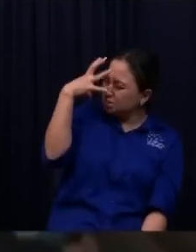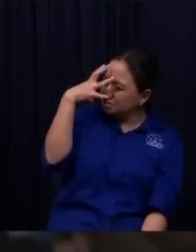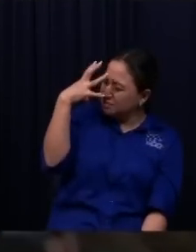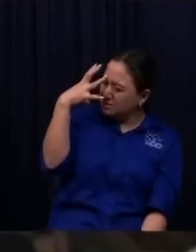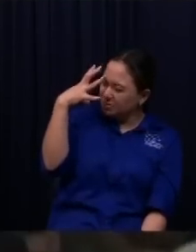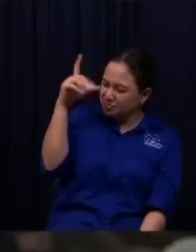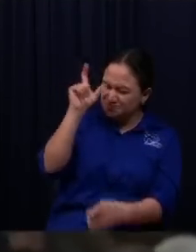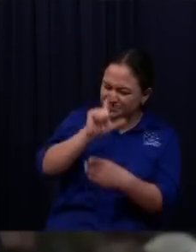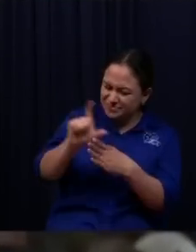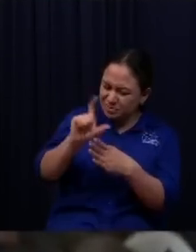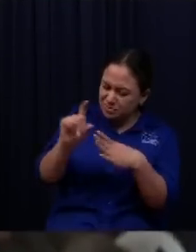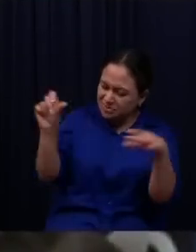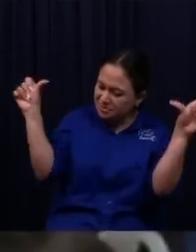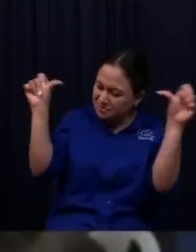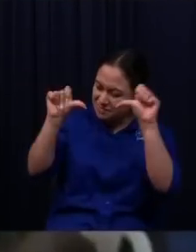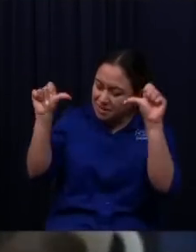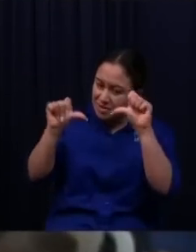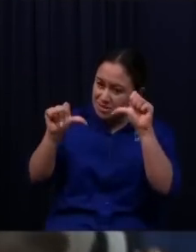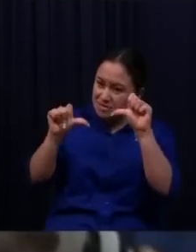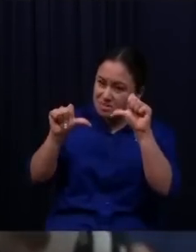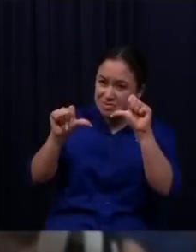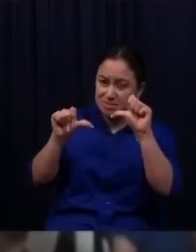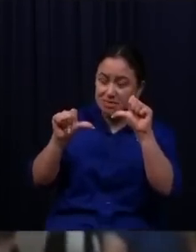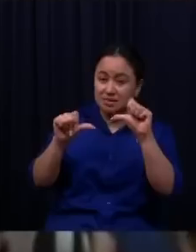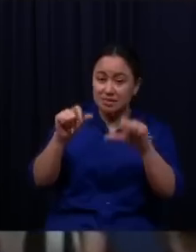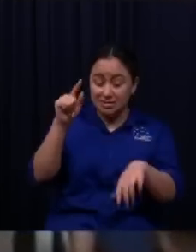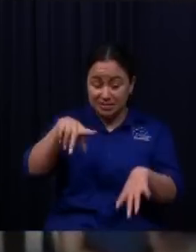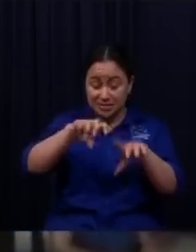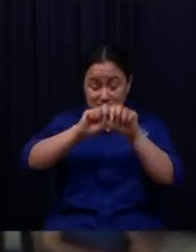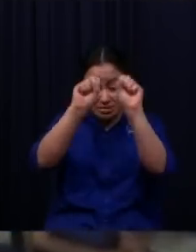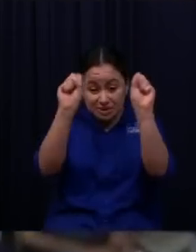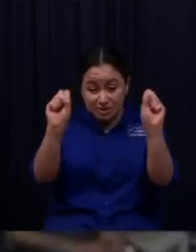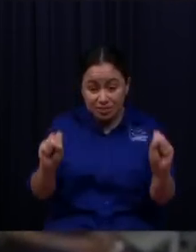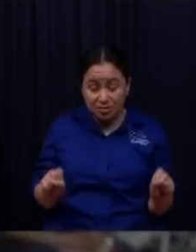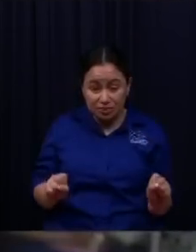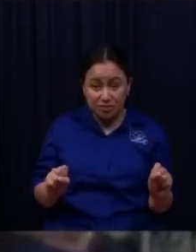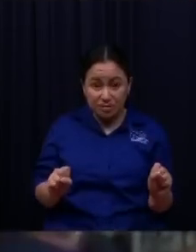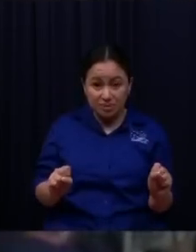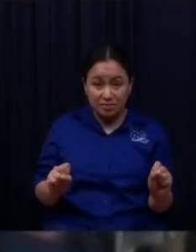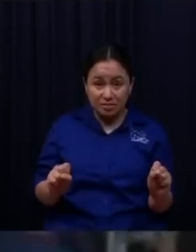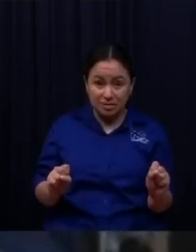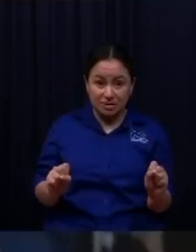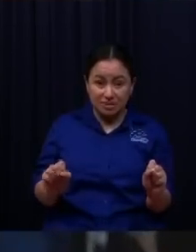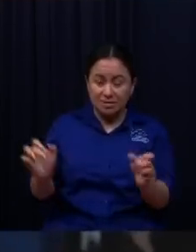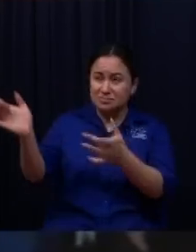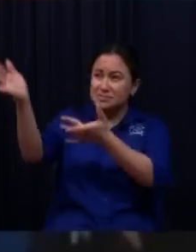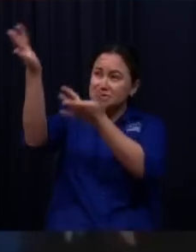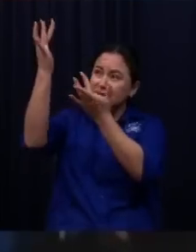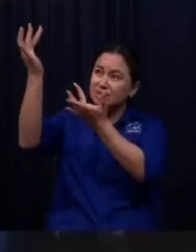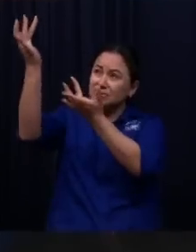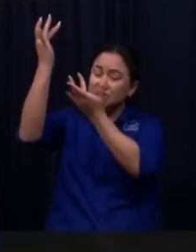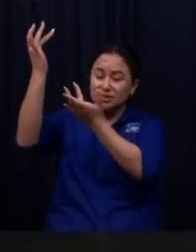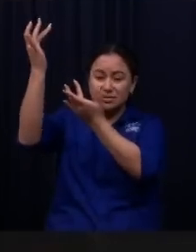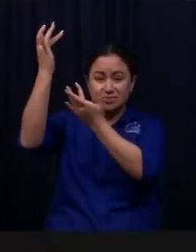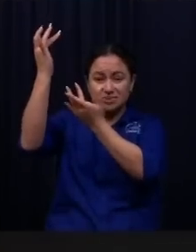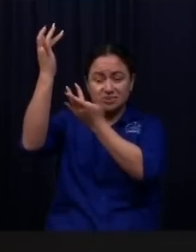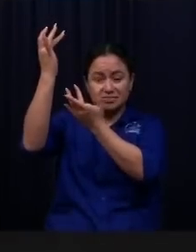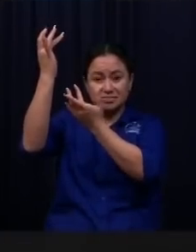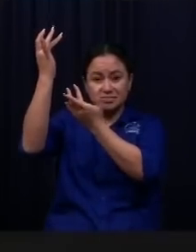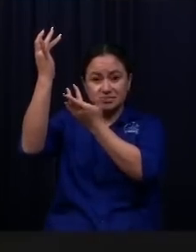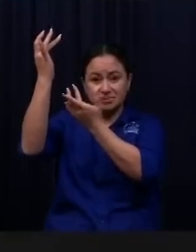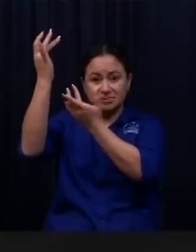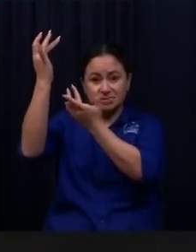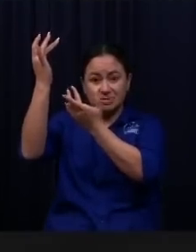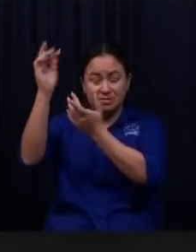grande que traspasó los cielos. Y es tan misericordioso e infinito que a pesar de ser tan grande no se